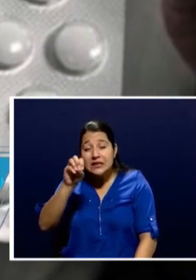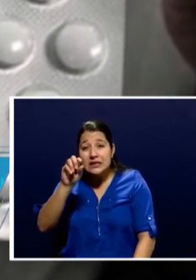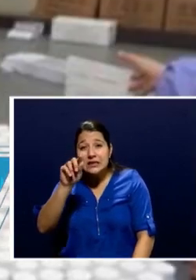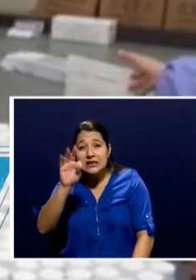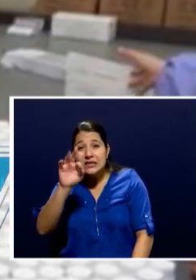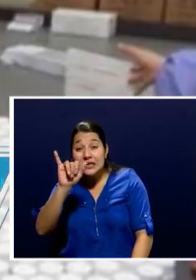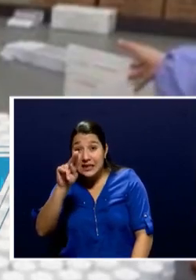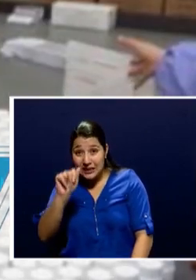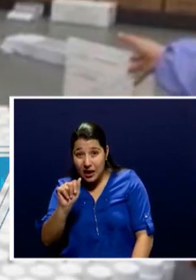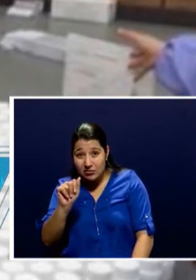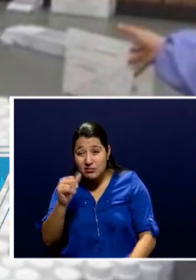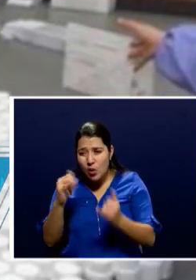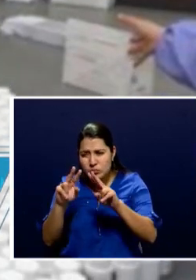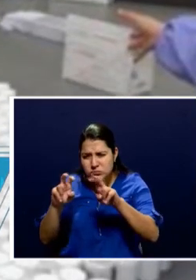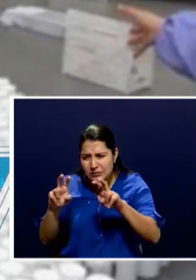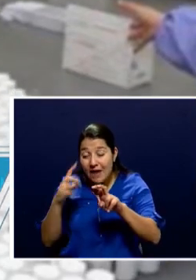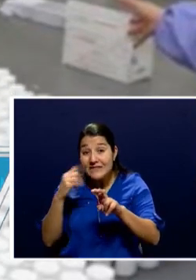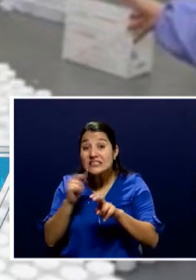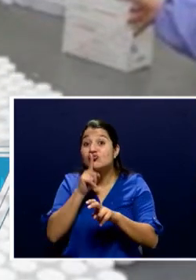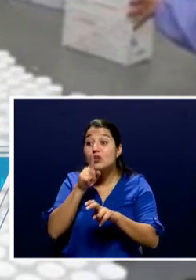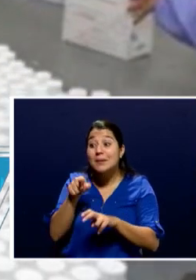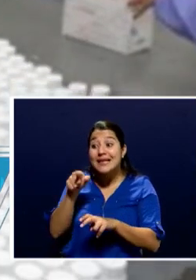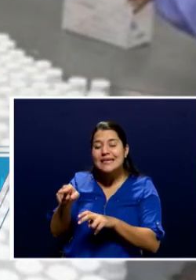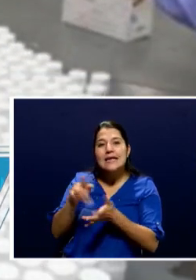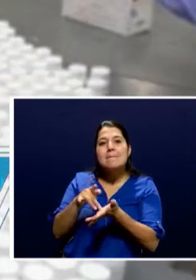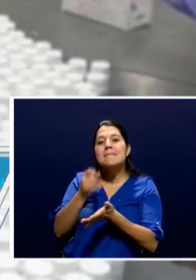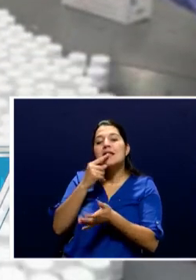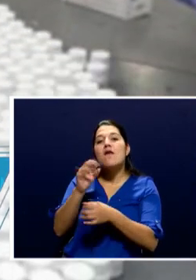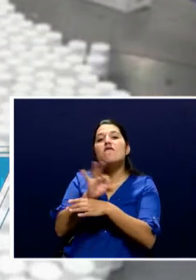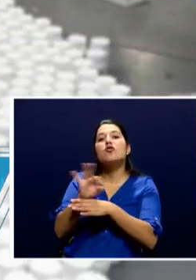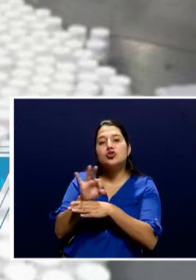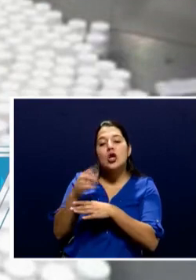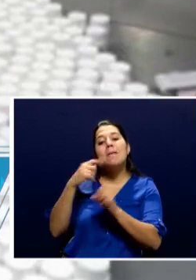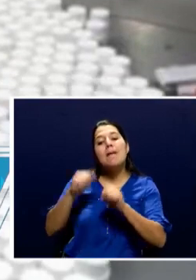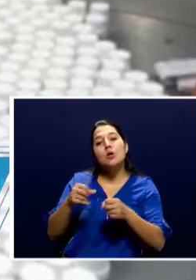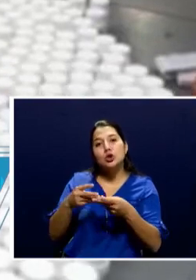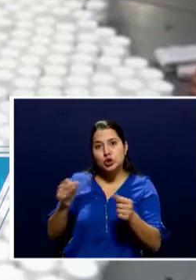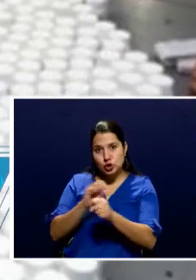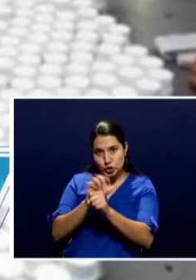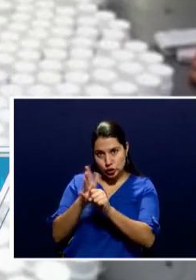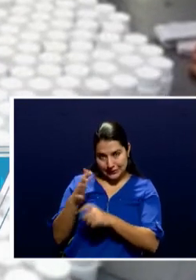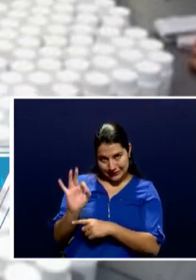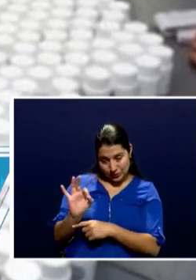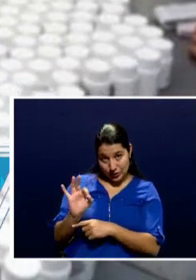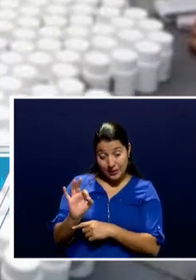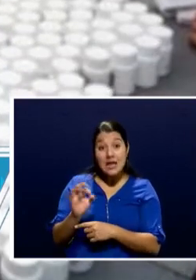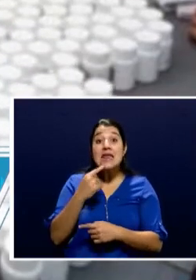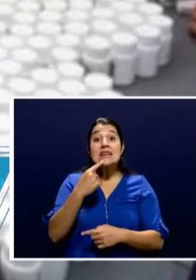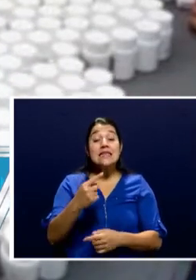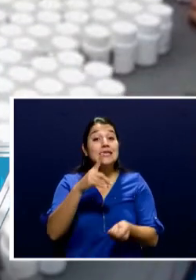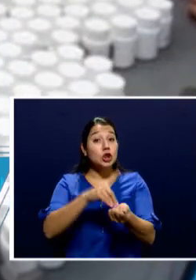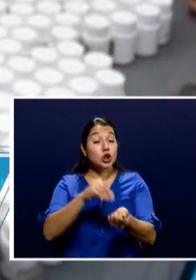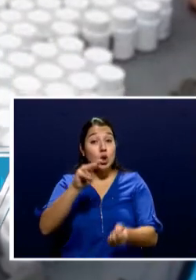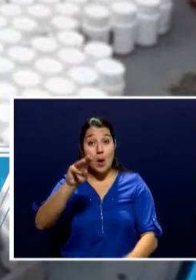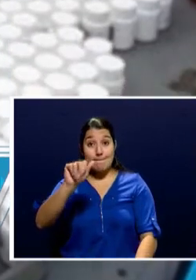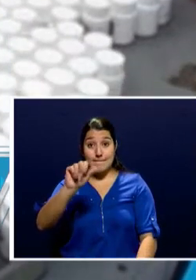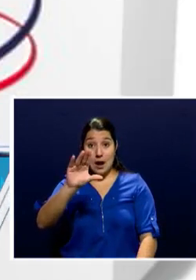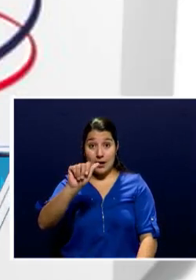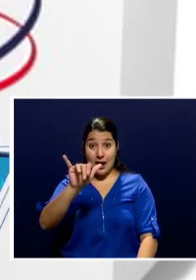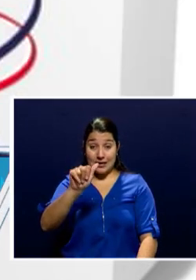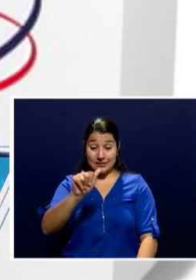COVID-19. Este martes, el presidente de la Caja de Seguro Social, Román Macaya, manifestó que la institución cuenta con suficiente medicamento en el